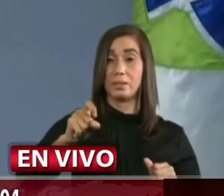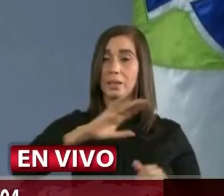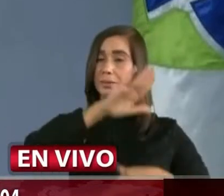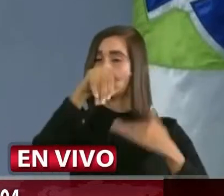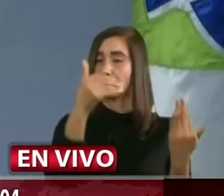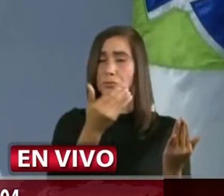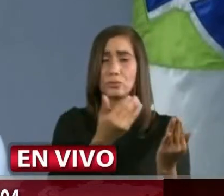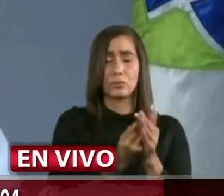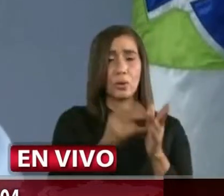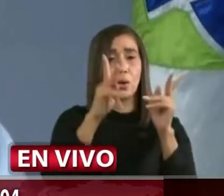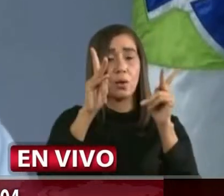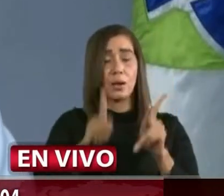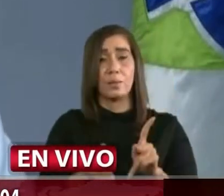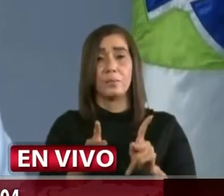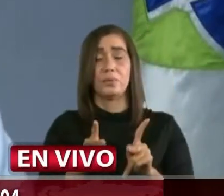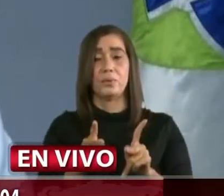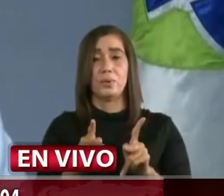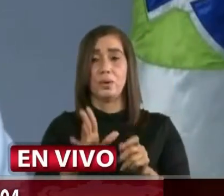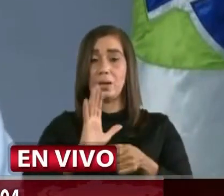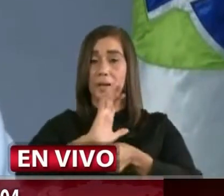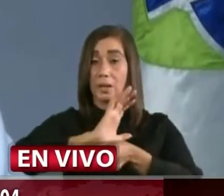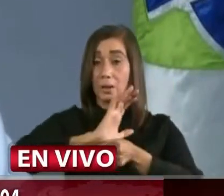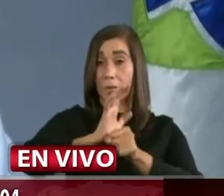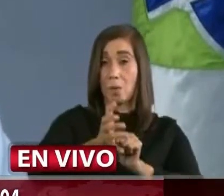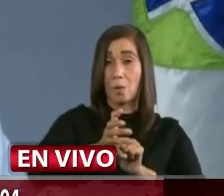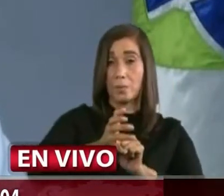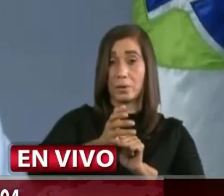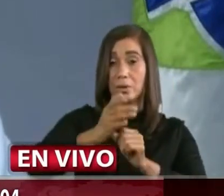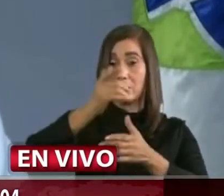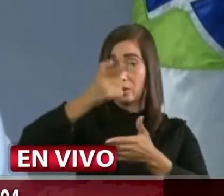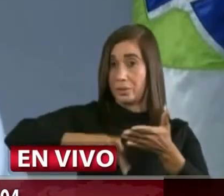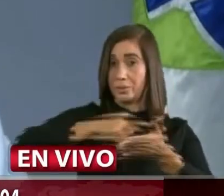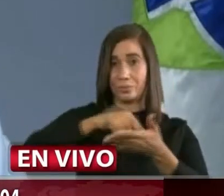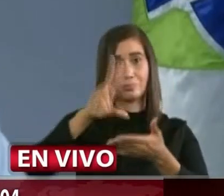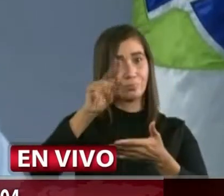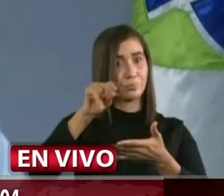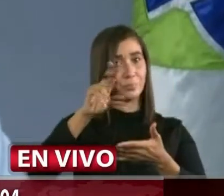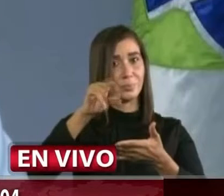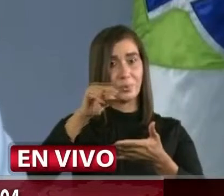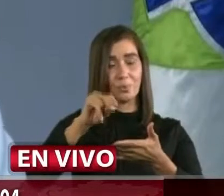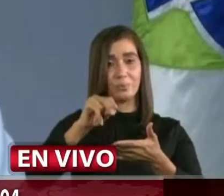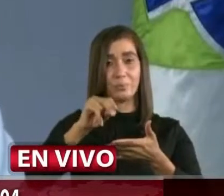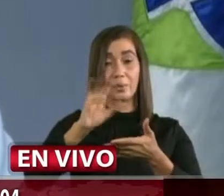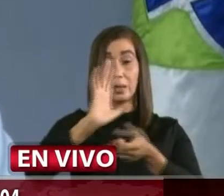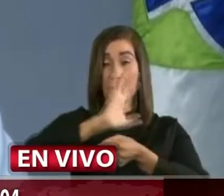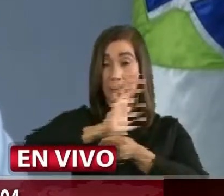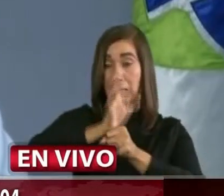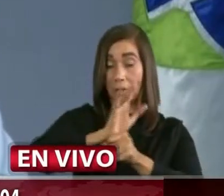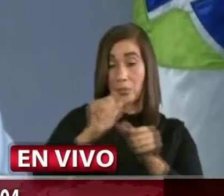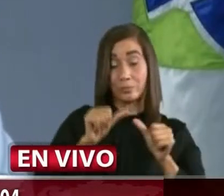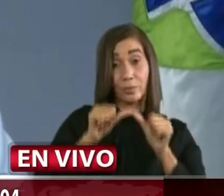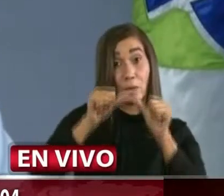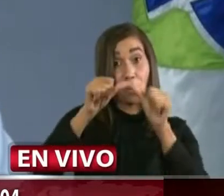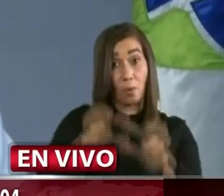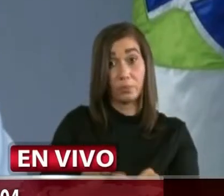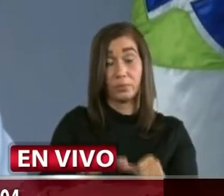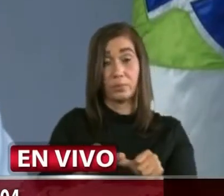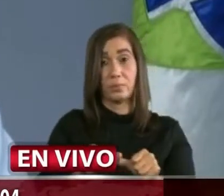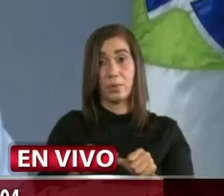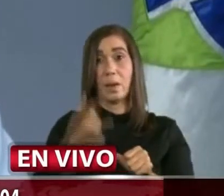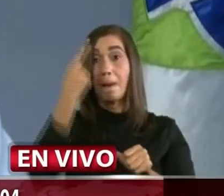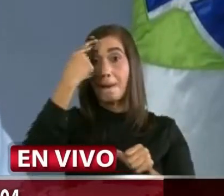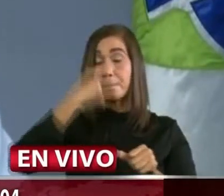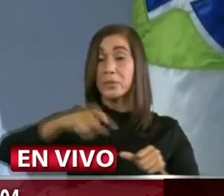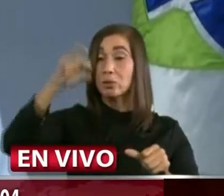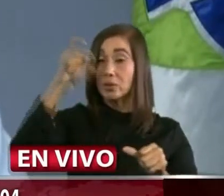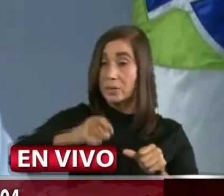población que el COVID-19 no ha pasado y que las medidas generales de higiene indicadas